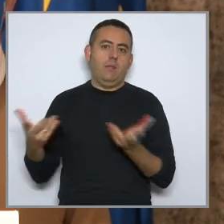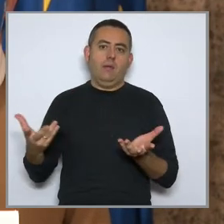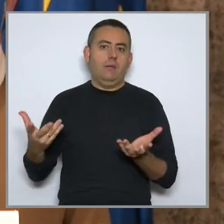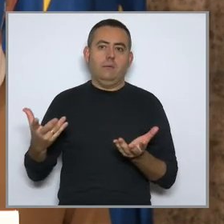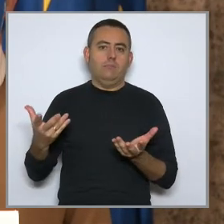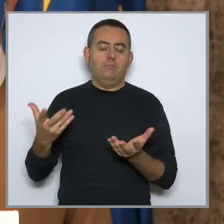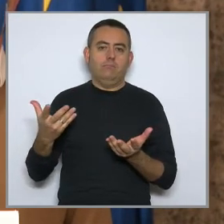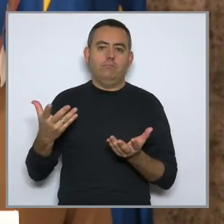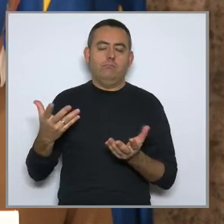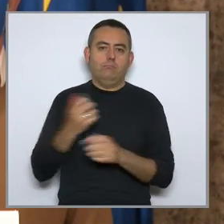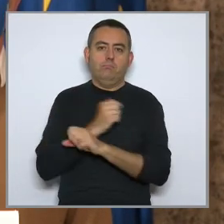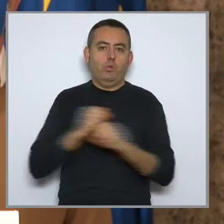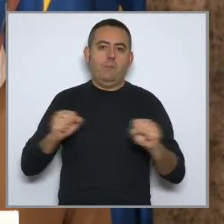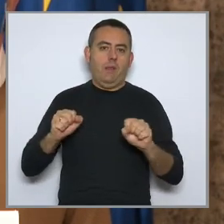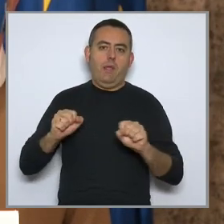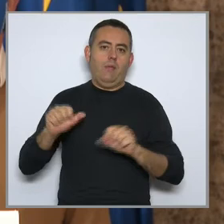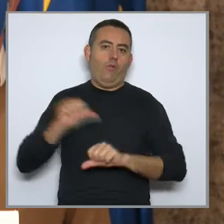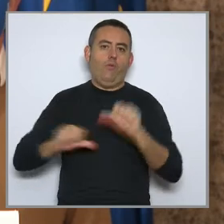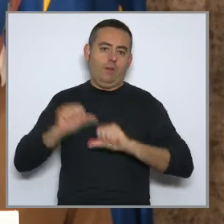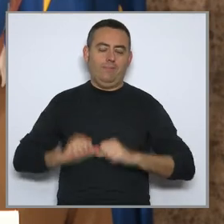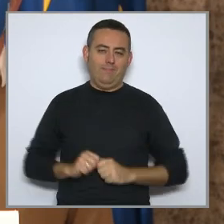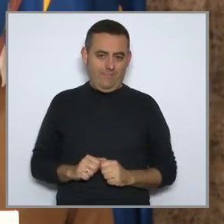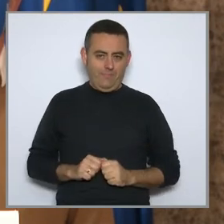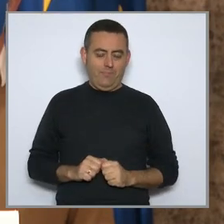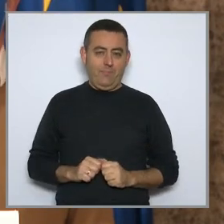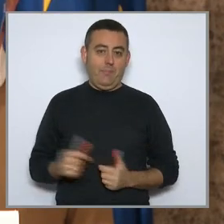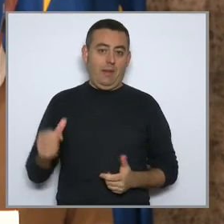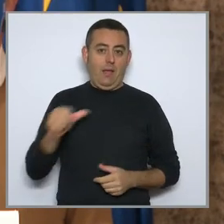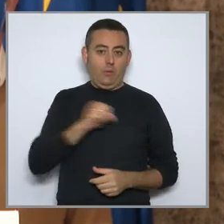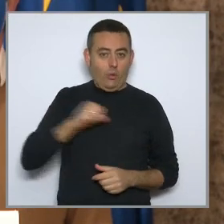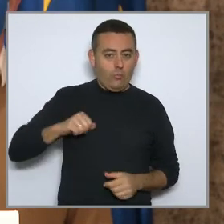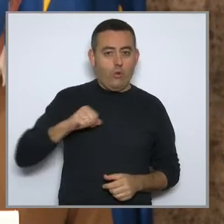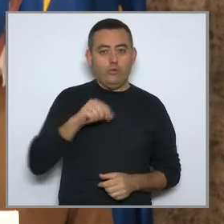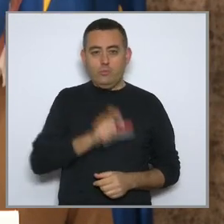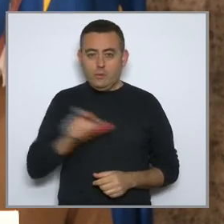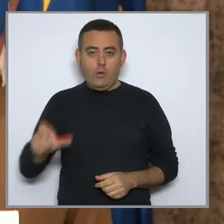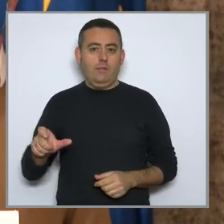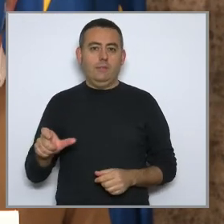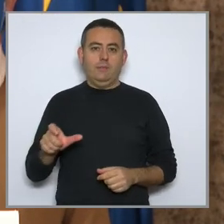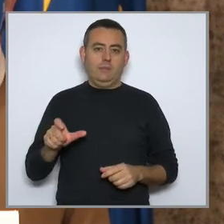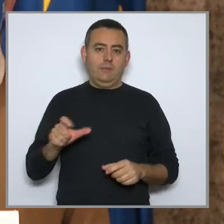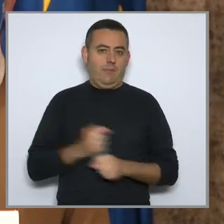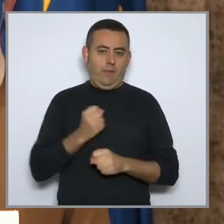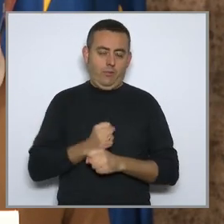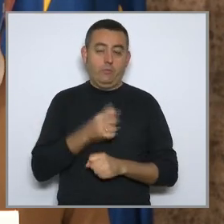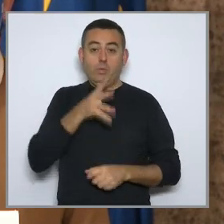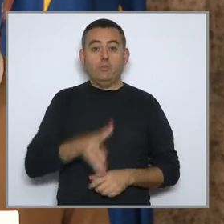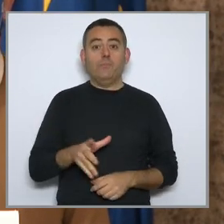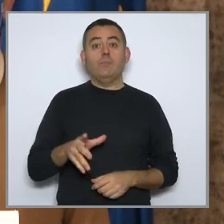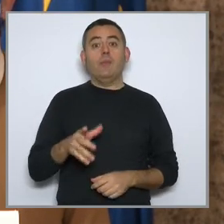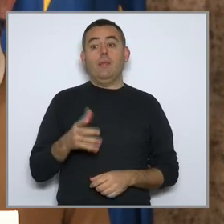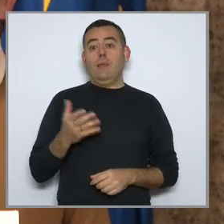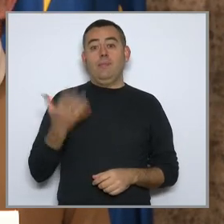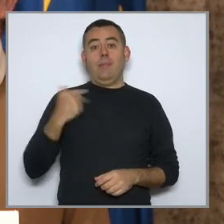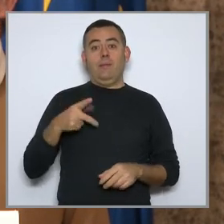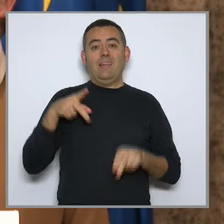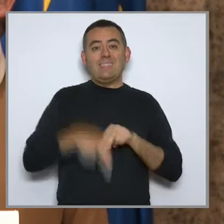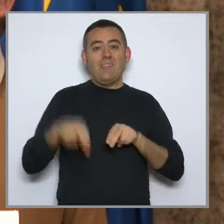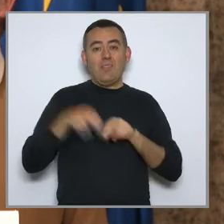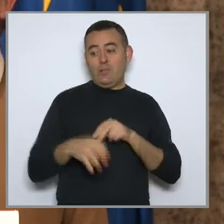trabajadores. Por eso, hoy, 11 días después de las últimas